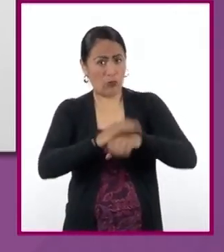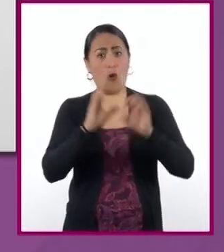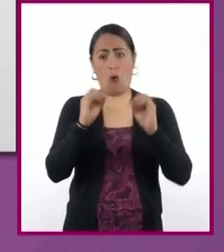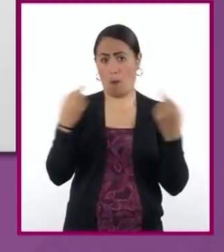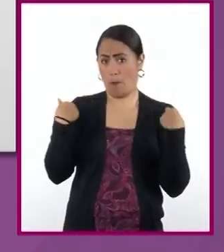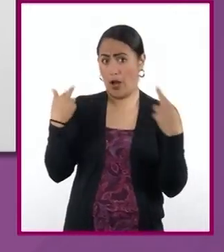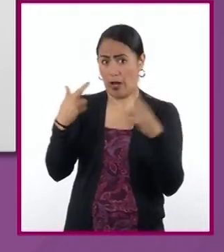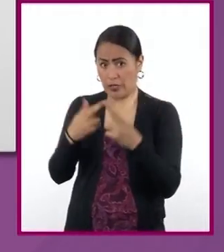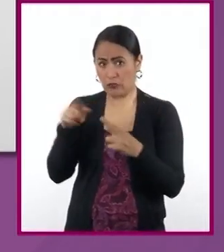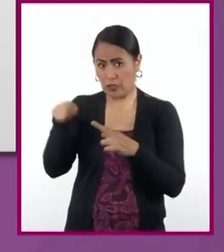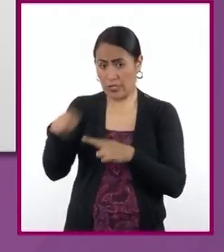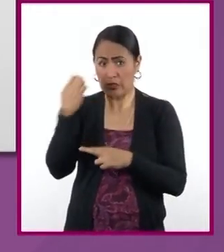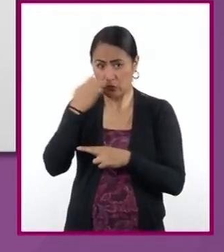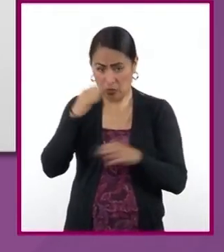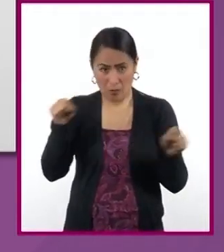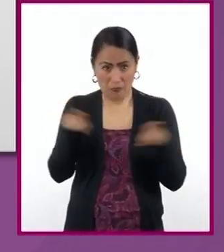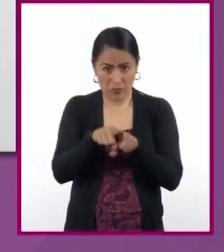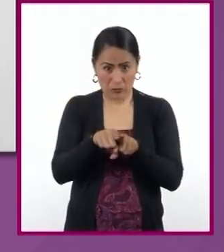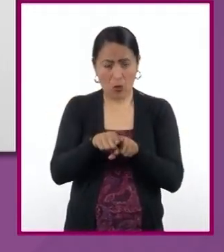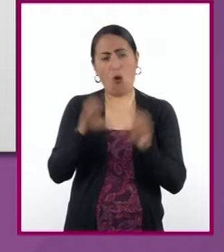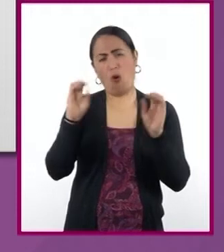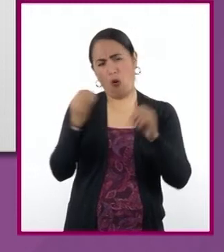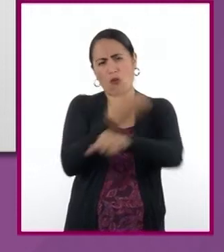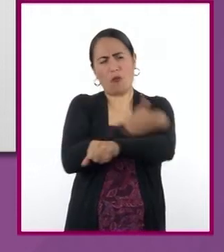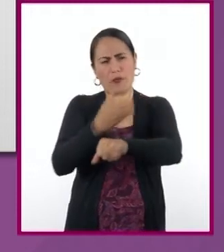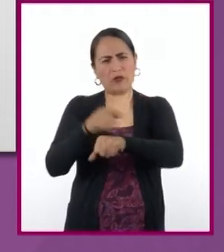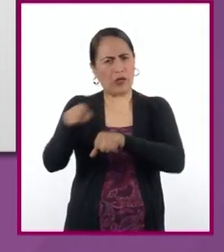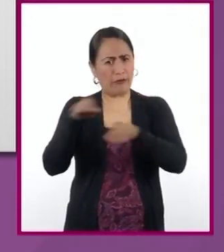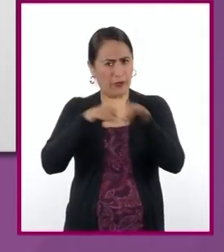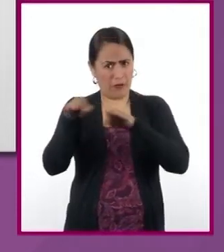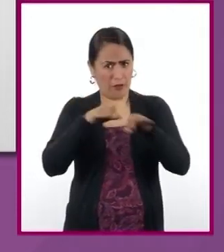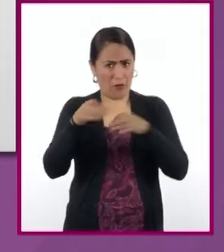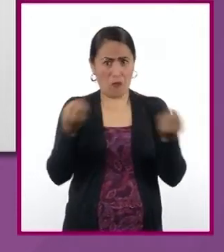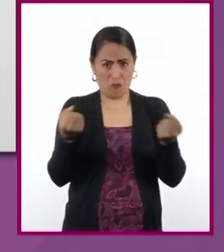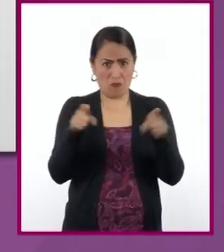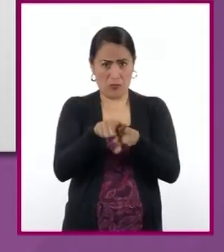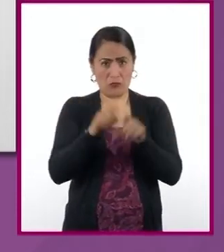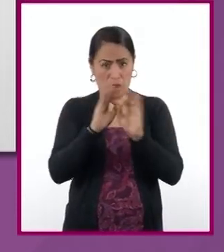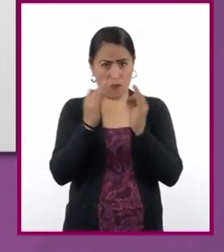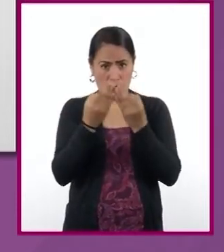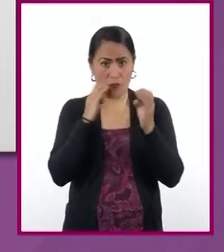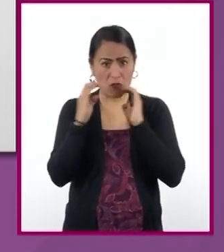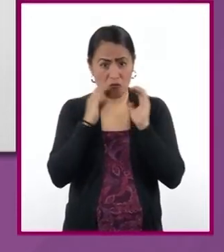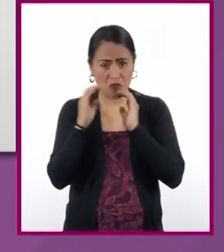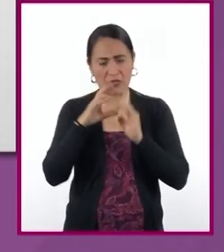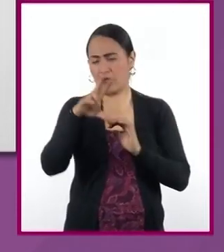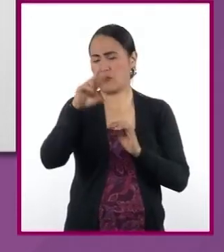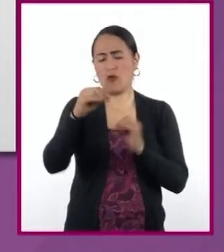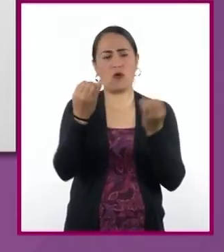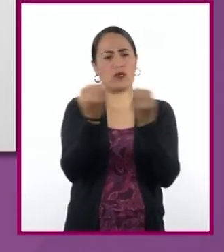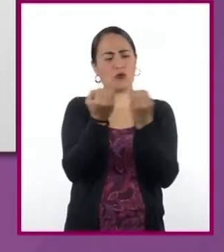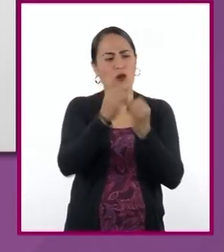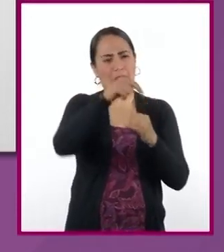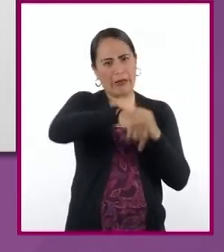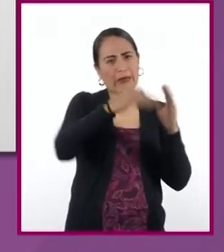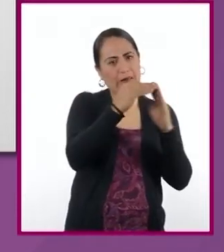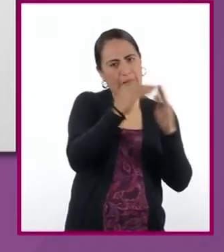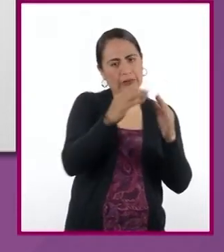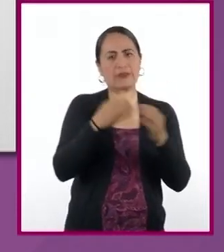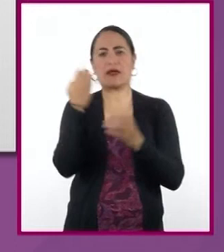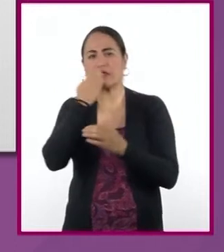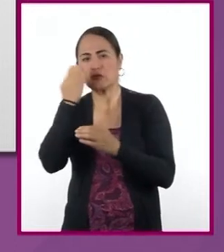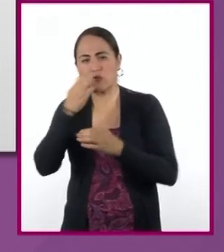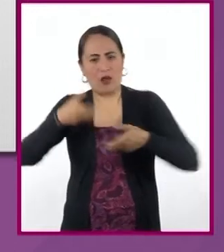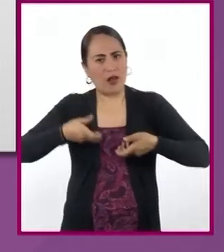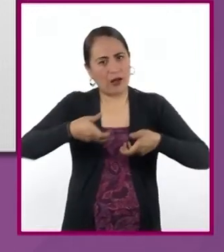los maestros en la escuela o con los compañeros de trabajo. Es distinto cómo nos expresamos en casa que en la escuela, en